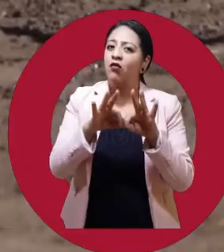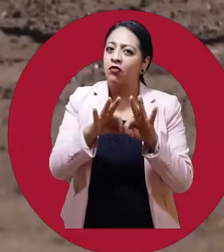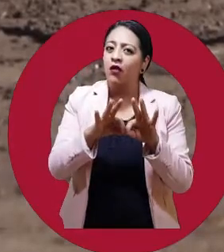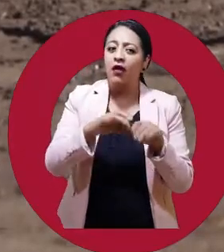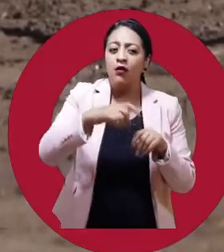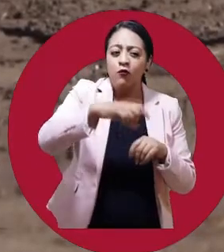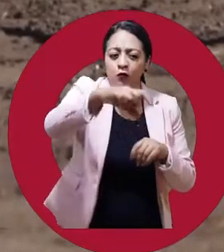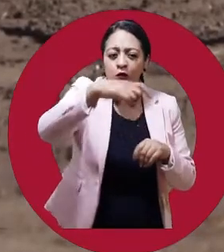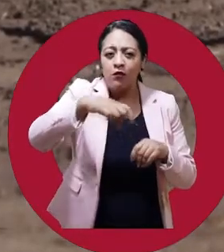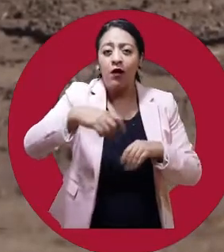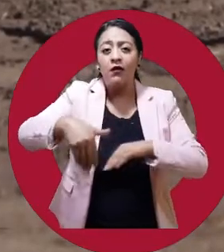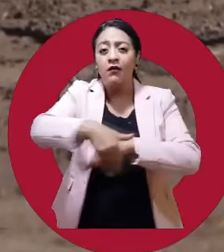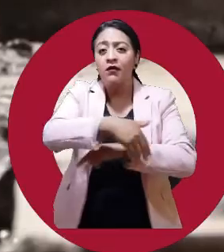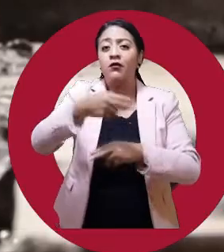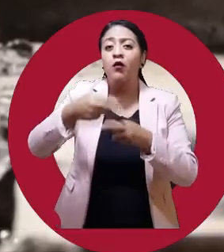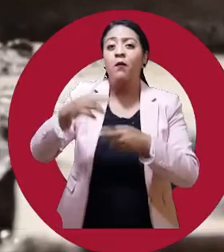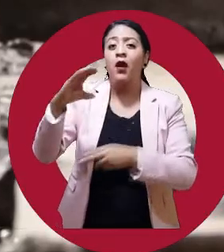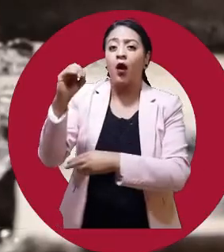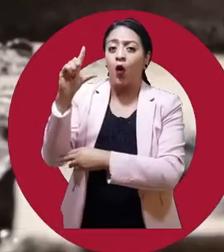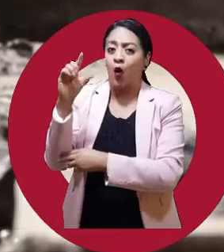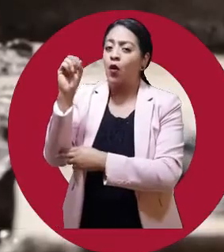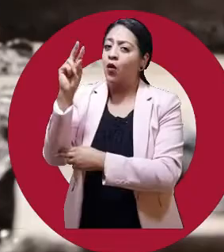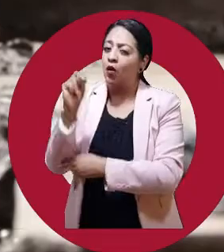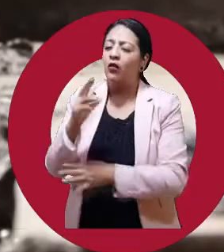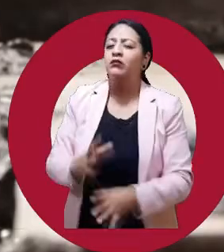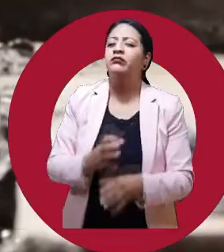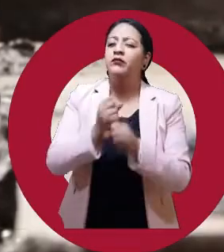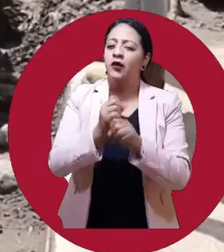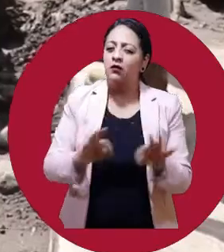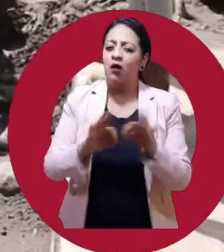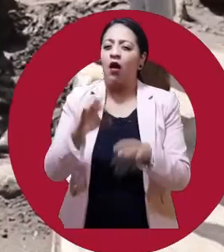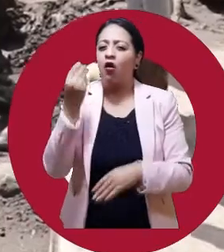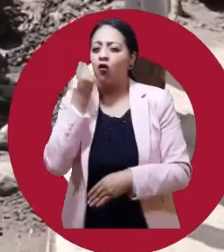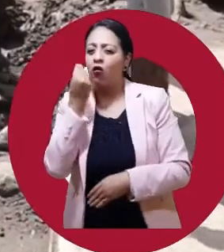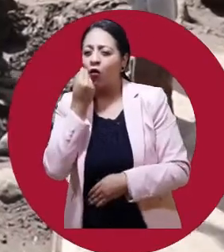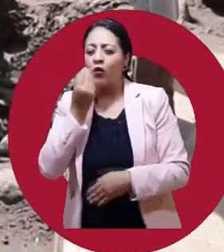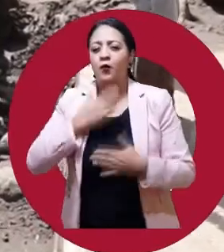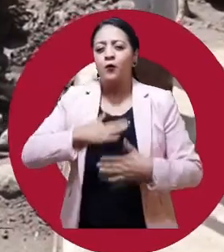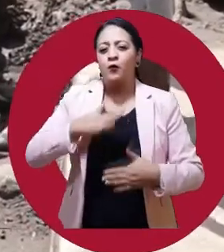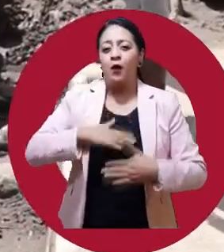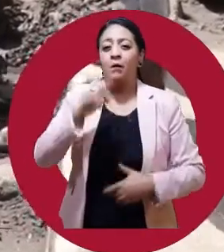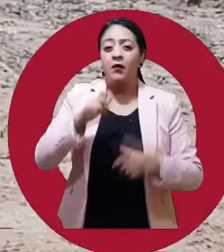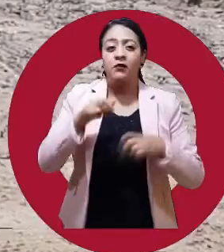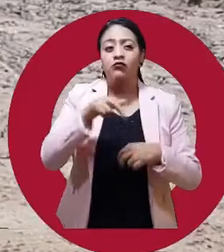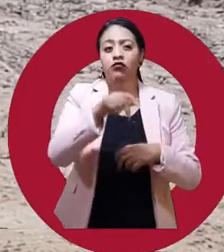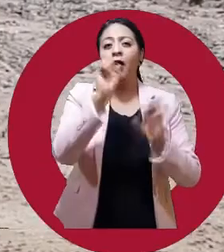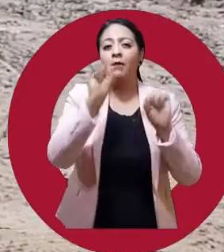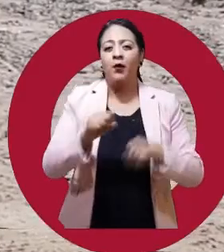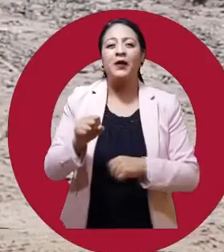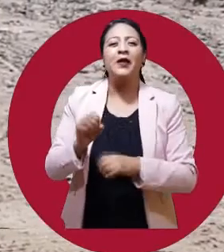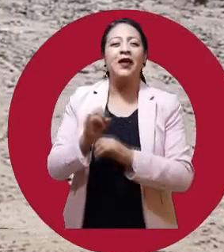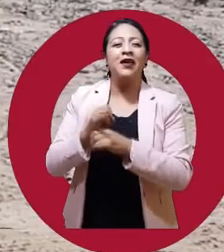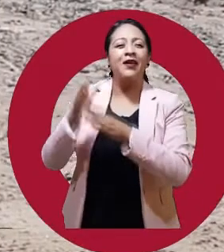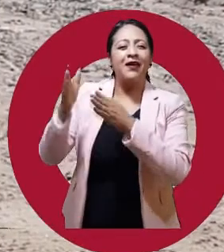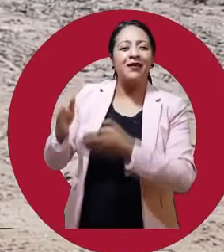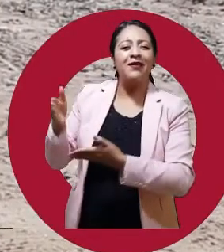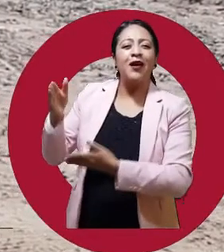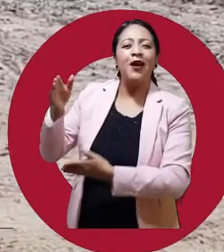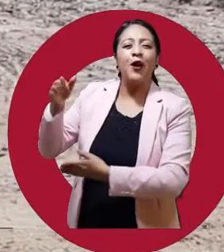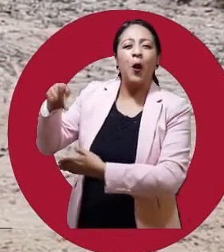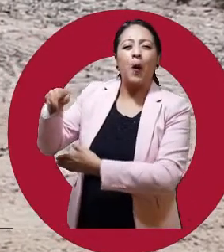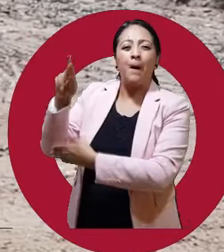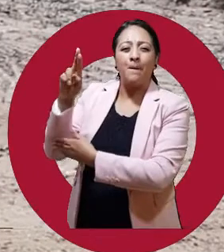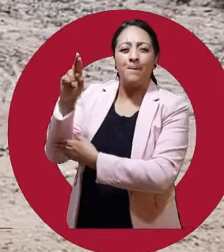calle Cristóbal Colón para completar un circuito vial con seguridad, confort y calidad para los peatones. Ingeniero Javier Probaño,